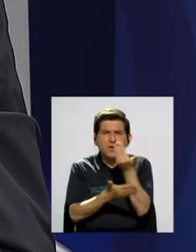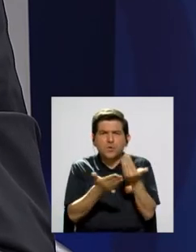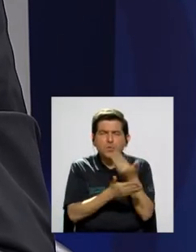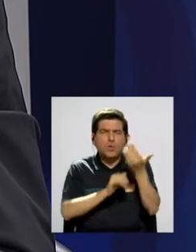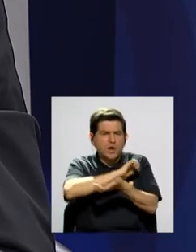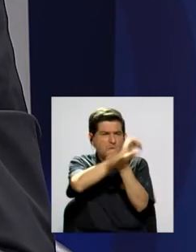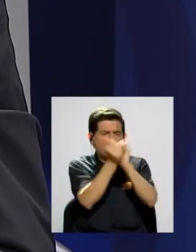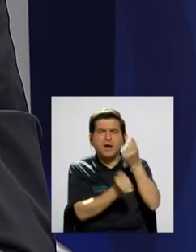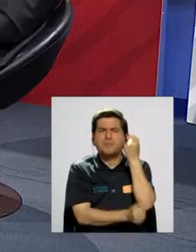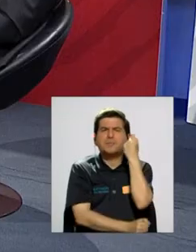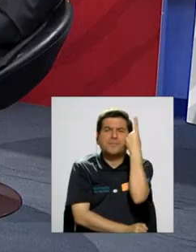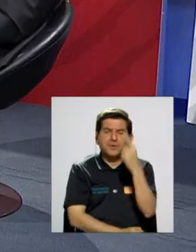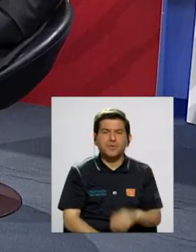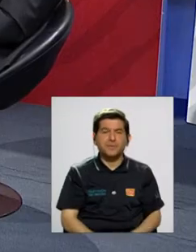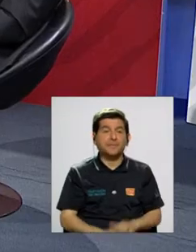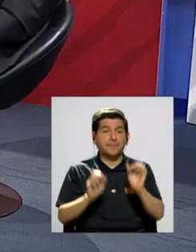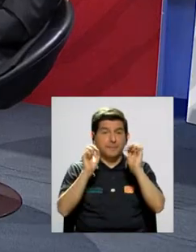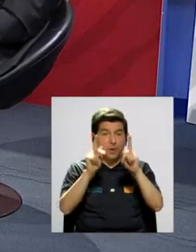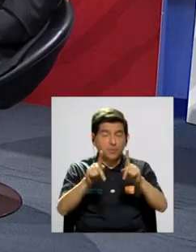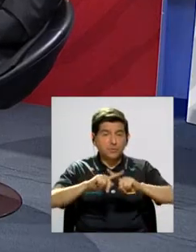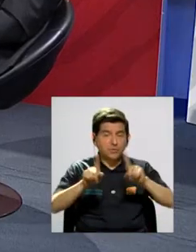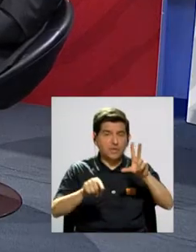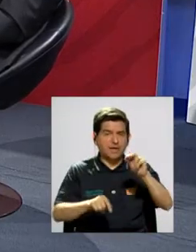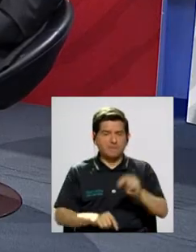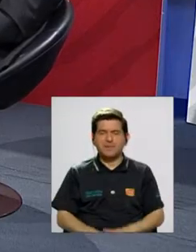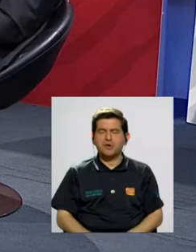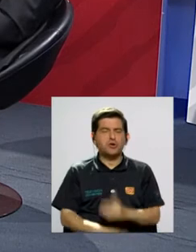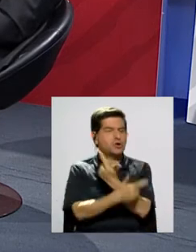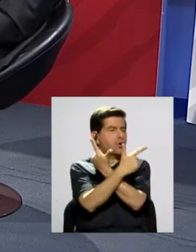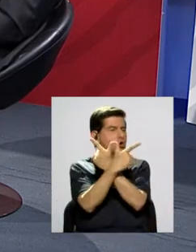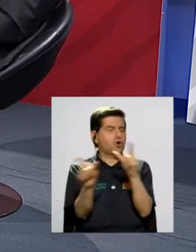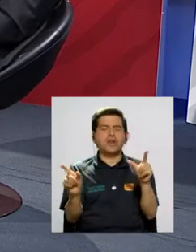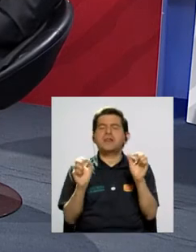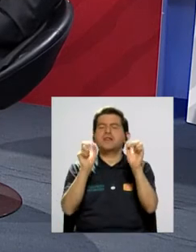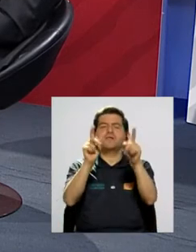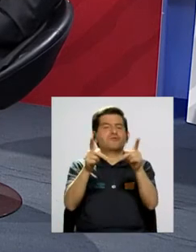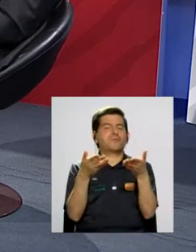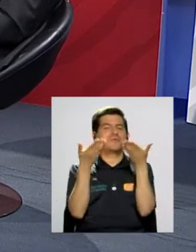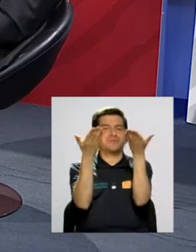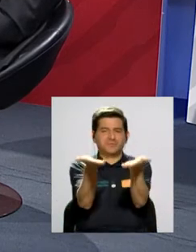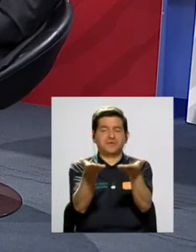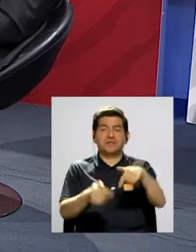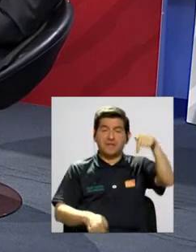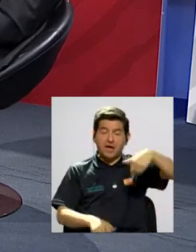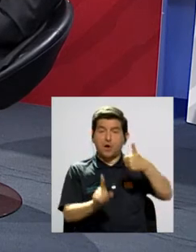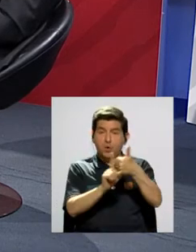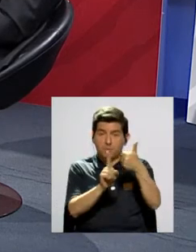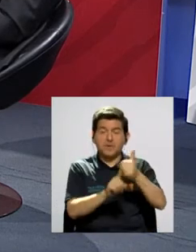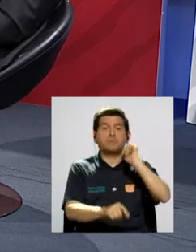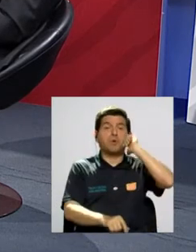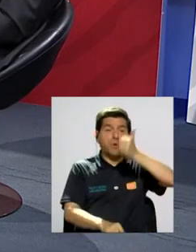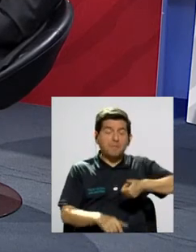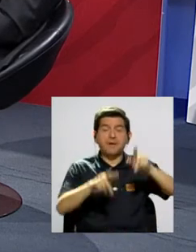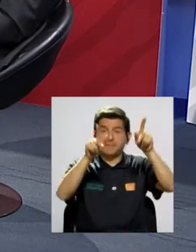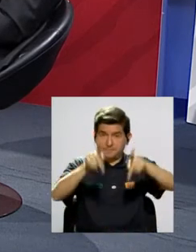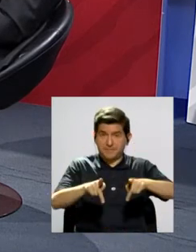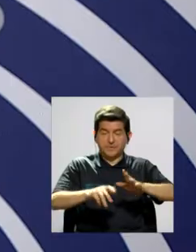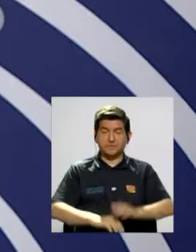transformaciones. Yo creo que es una oportunidad, pero no es un cheque en blanco. Y sí, creo que hoy mismo o mañana mismo habrá